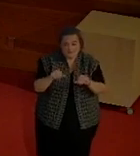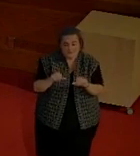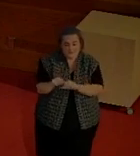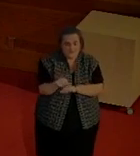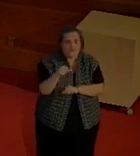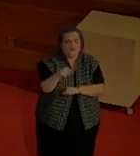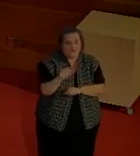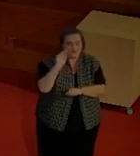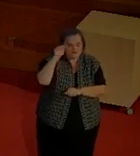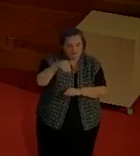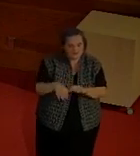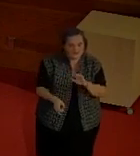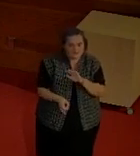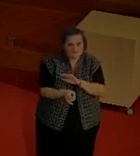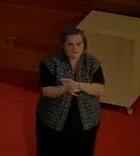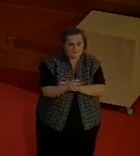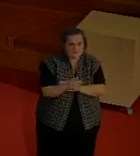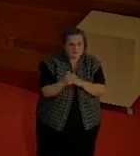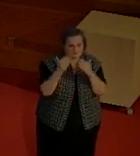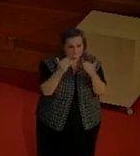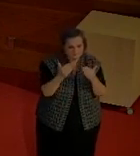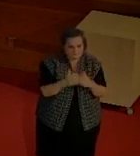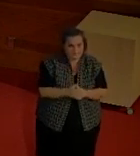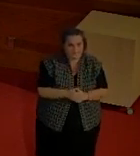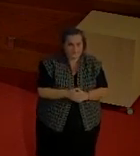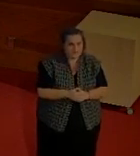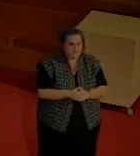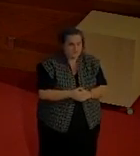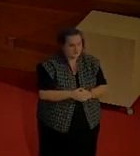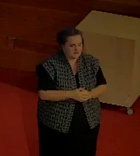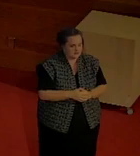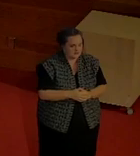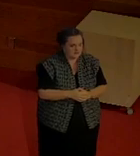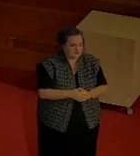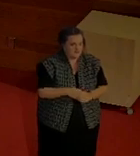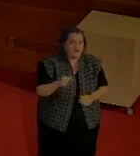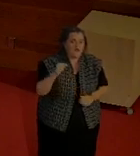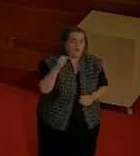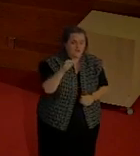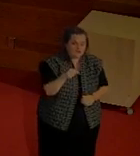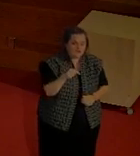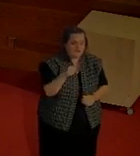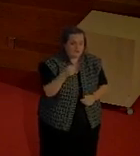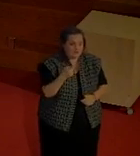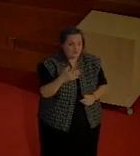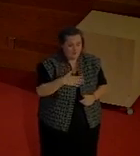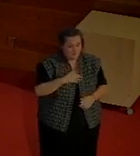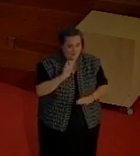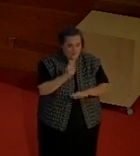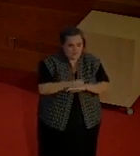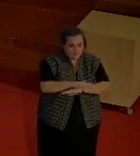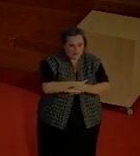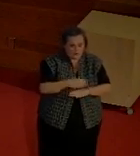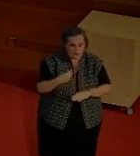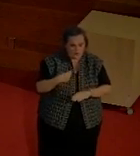en ese momento puedan conseguir lo que ya han conseguido con Hong Kong para ese sueño de unificar Todo bajo un mismo gobierno bajo un